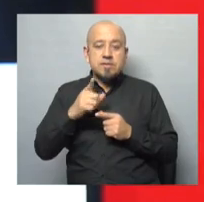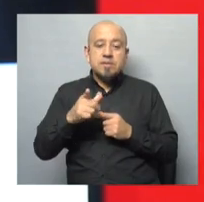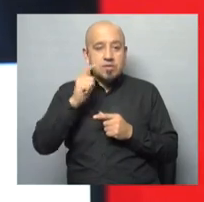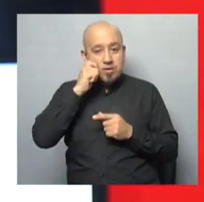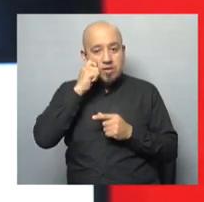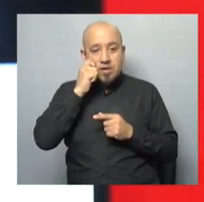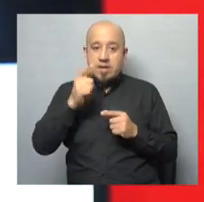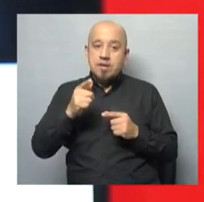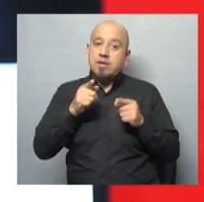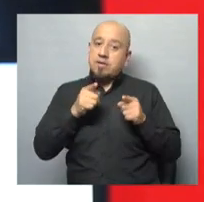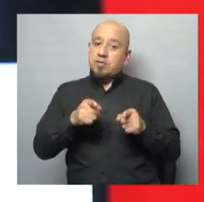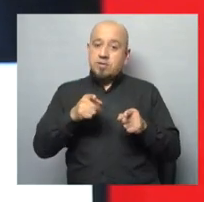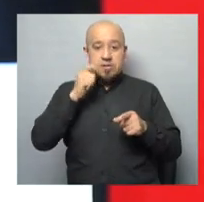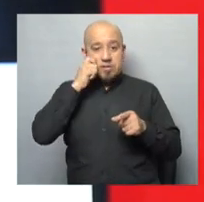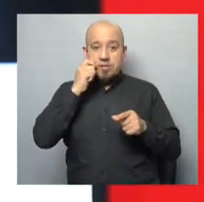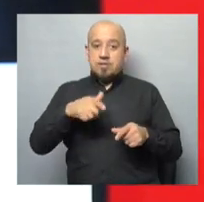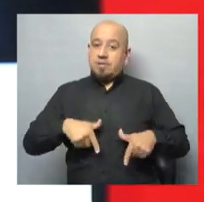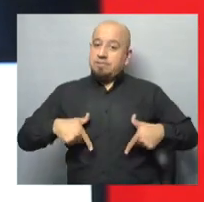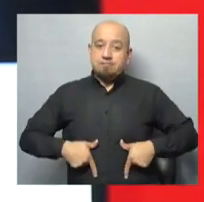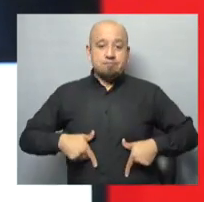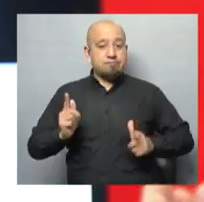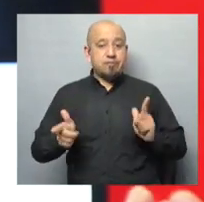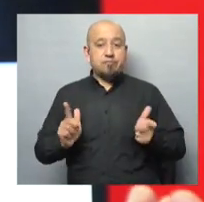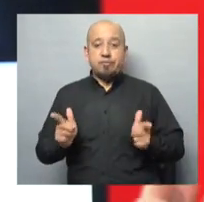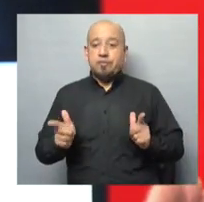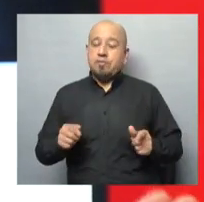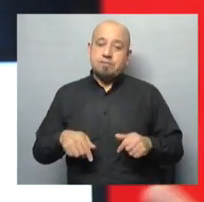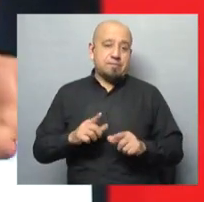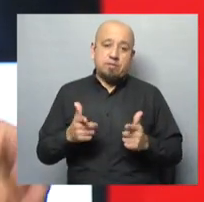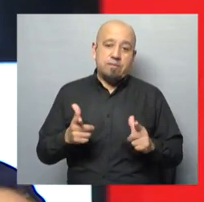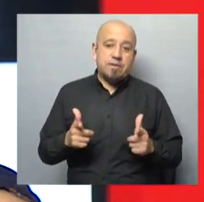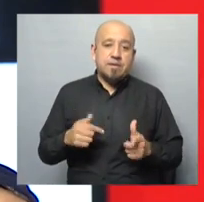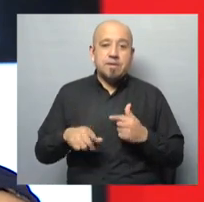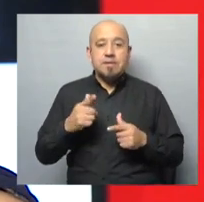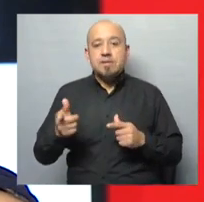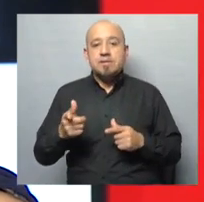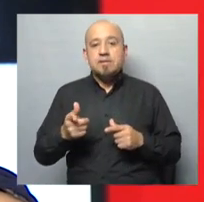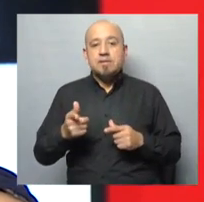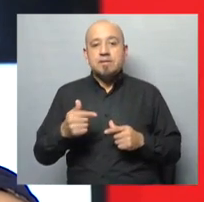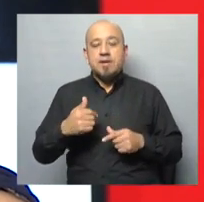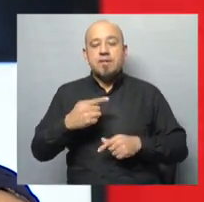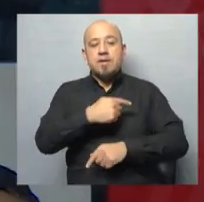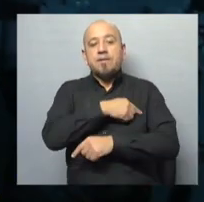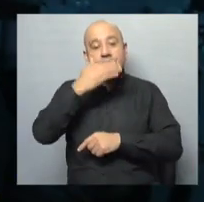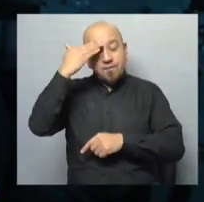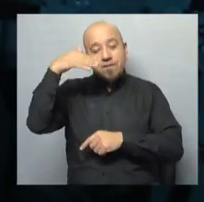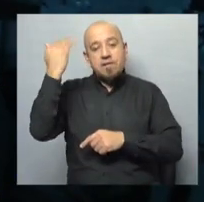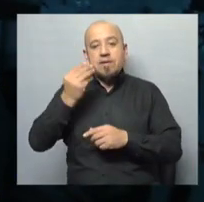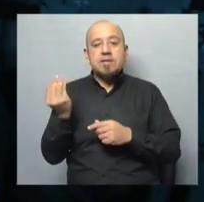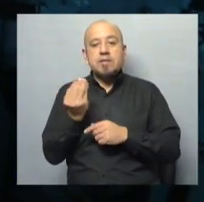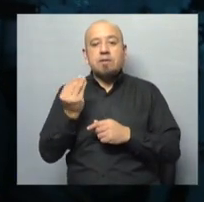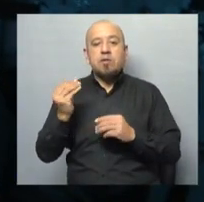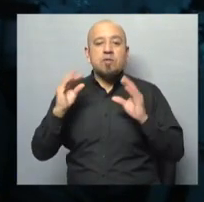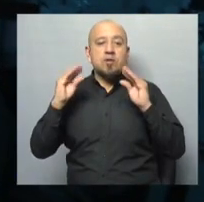pero yo a esa edad ya lo western no era esa edad estaba finalizado por la noche por ejemplo está bien pero